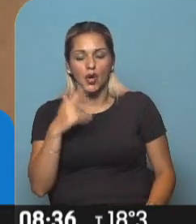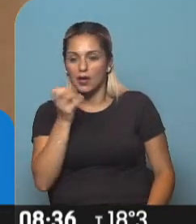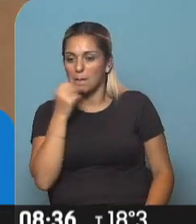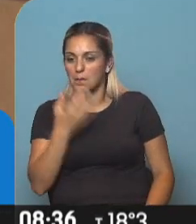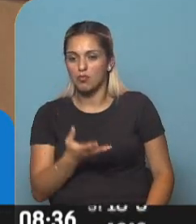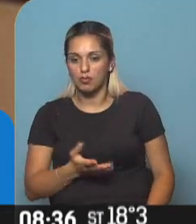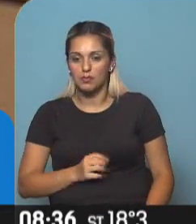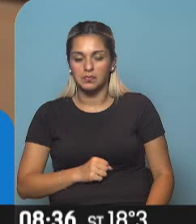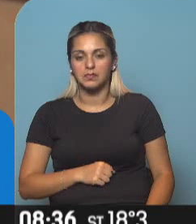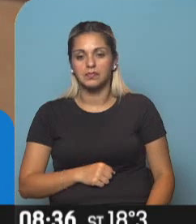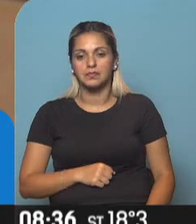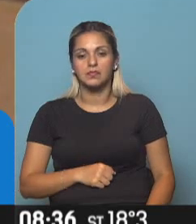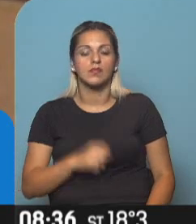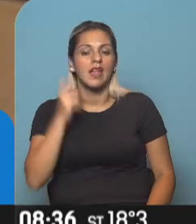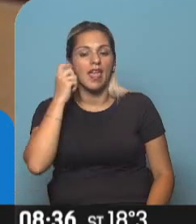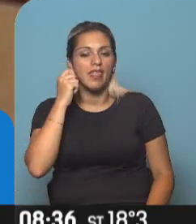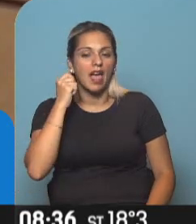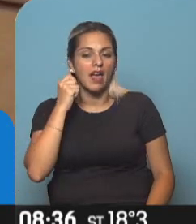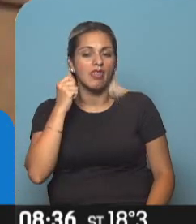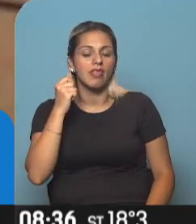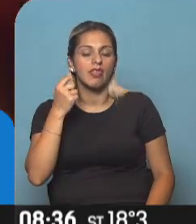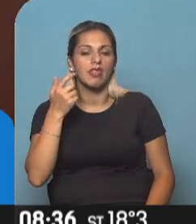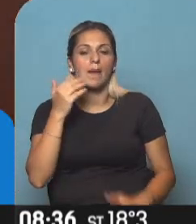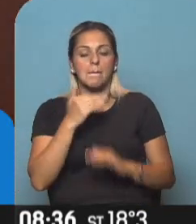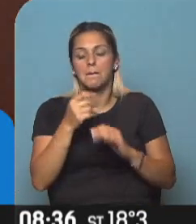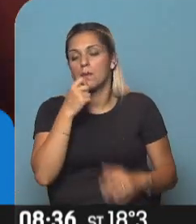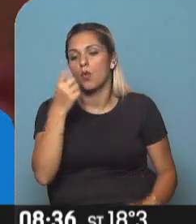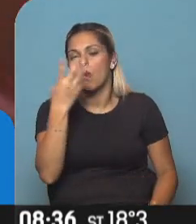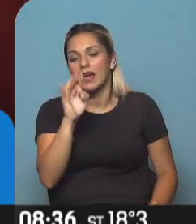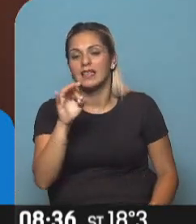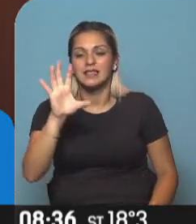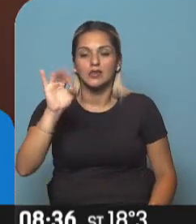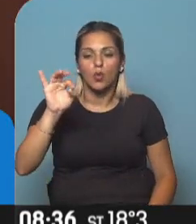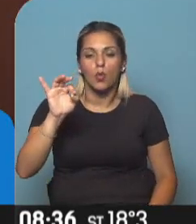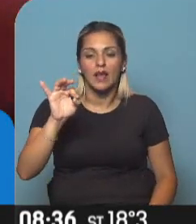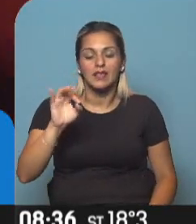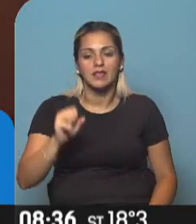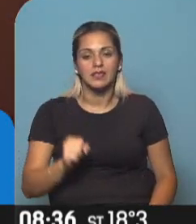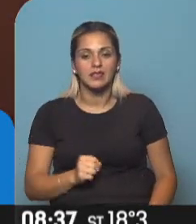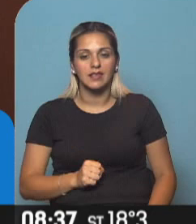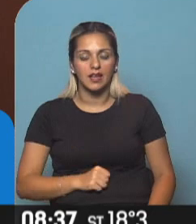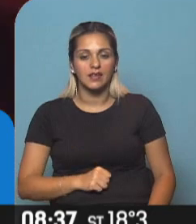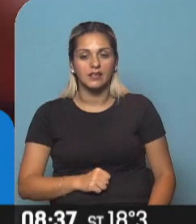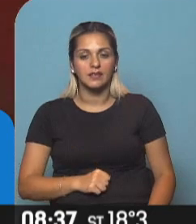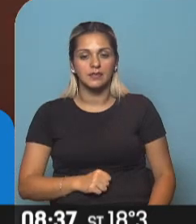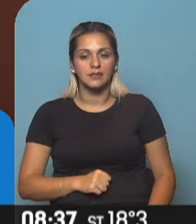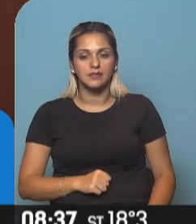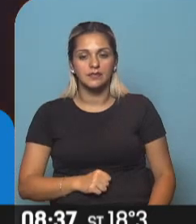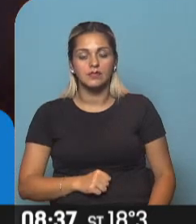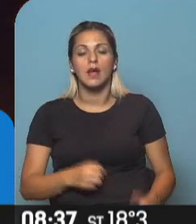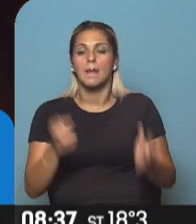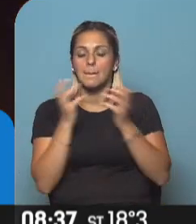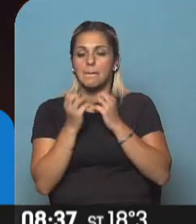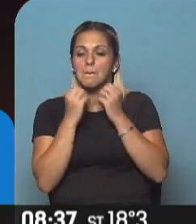sobre esto edades medias 40 años 50 años lo que genera es una